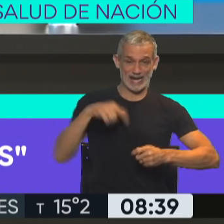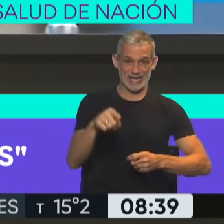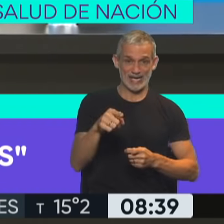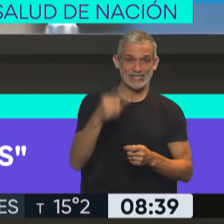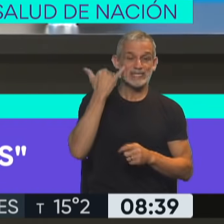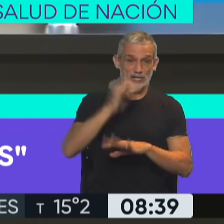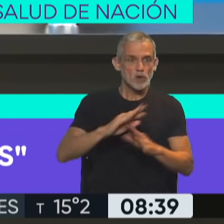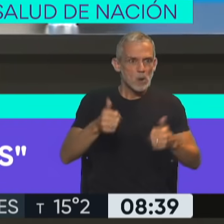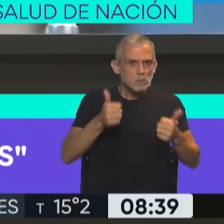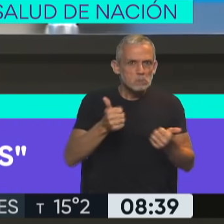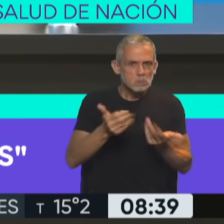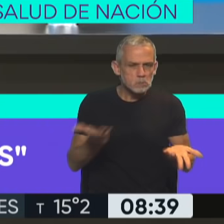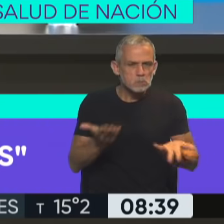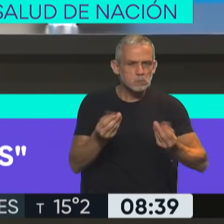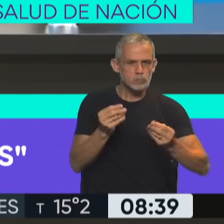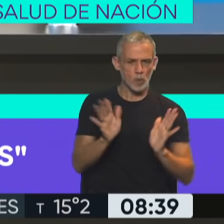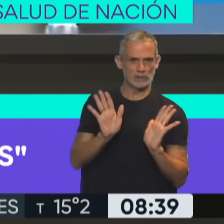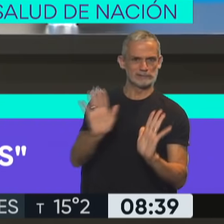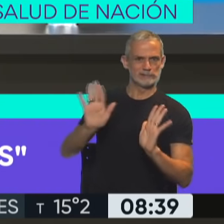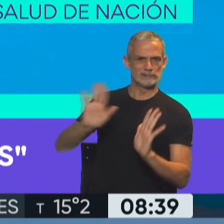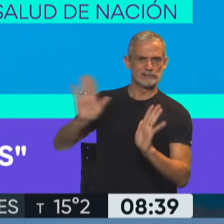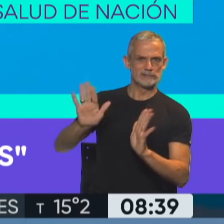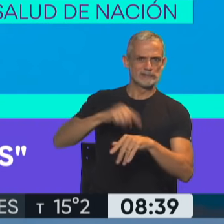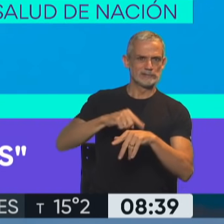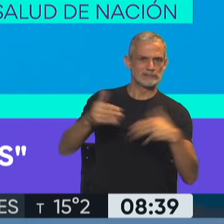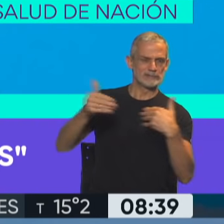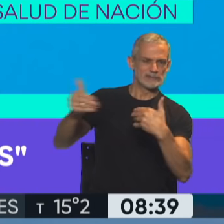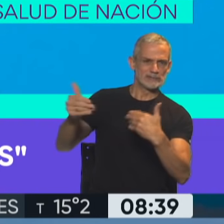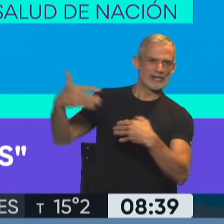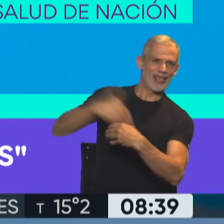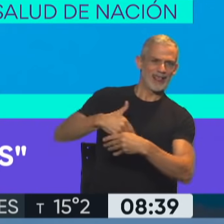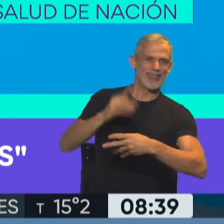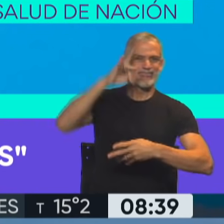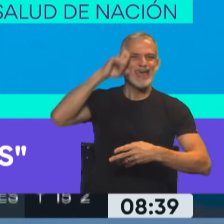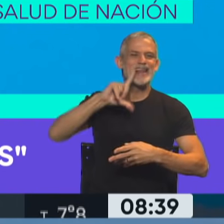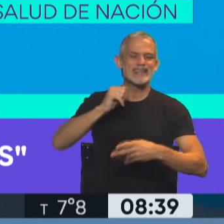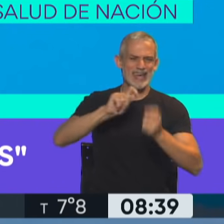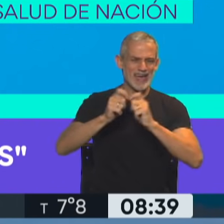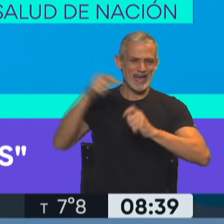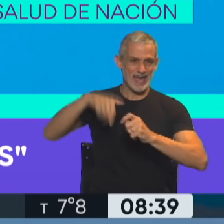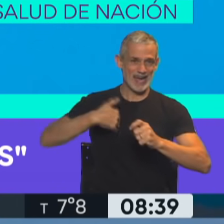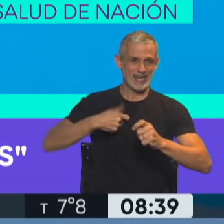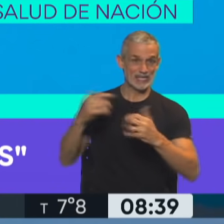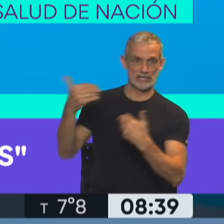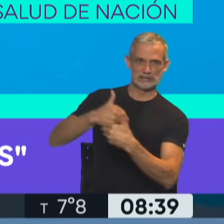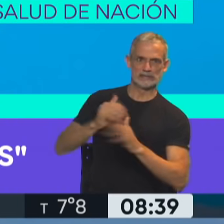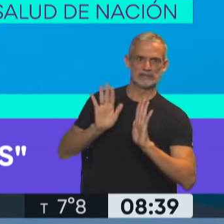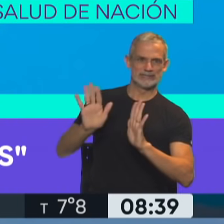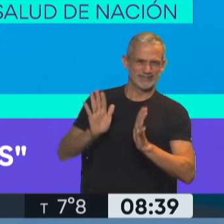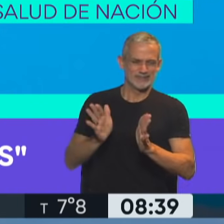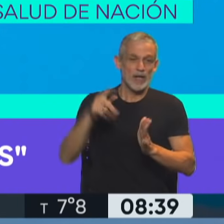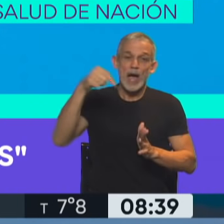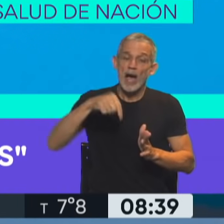sido exitosa en contener, en atrasar el ingreso de la variante Delta. En este